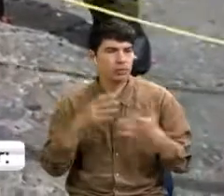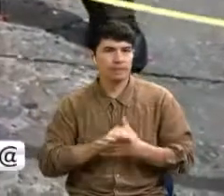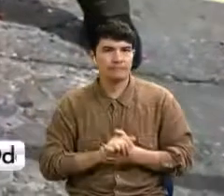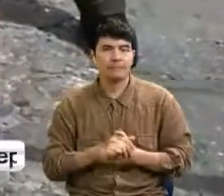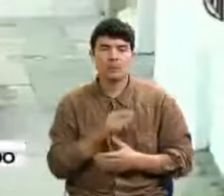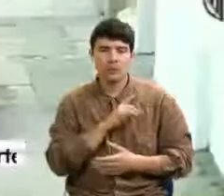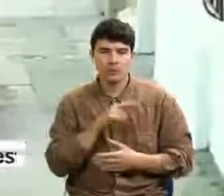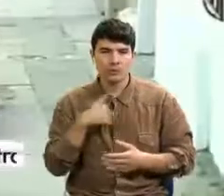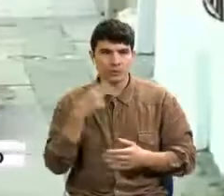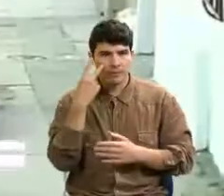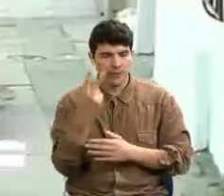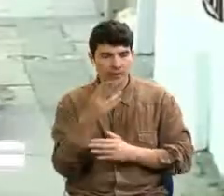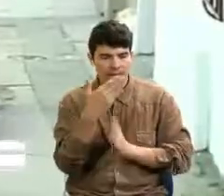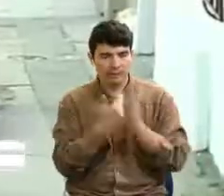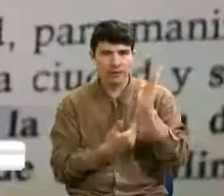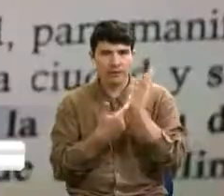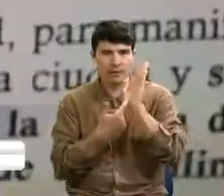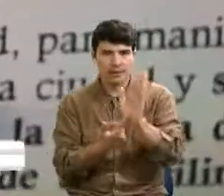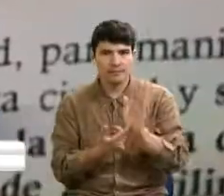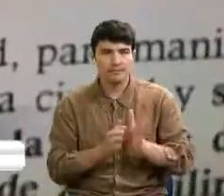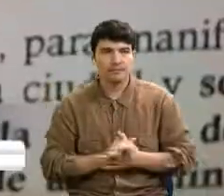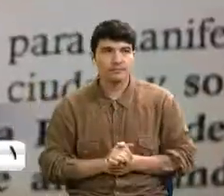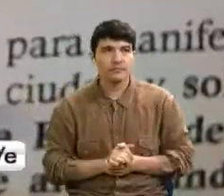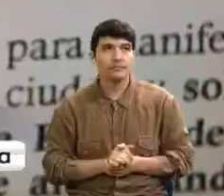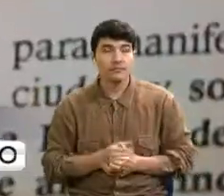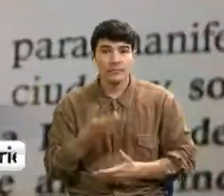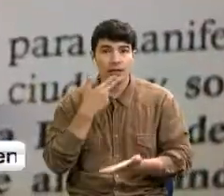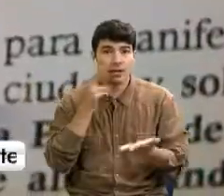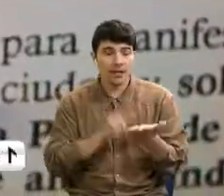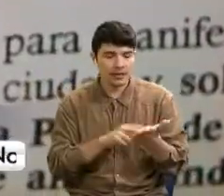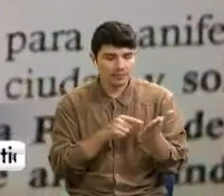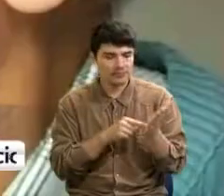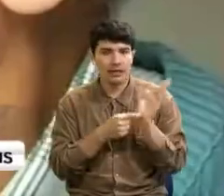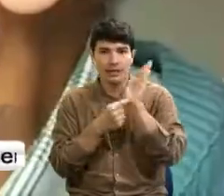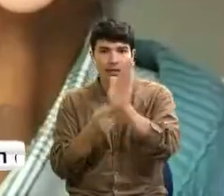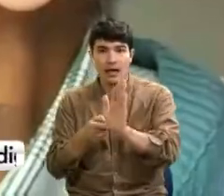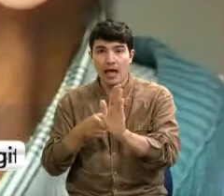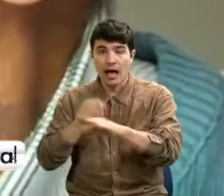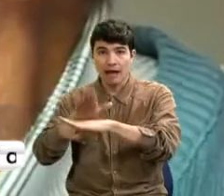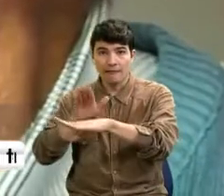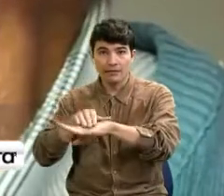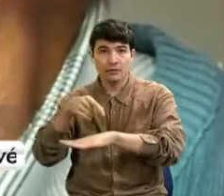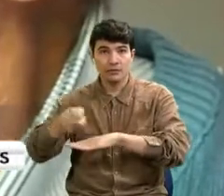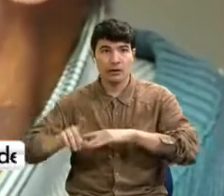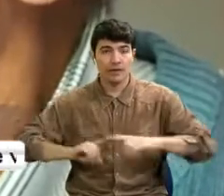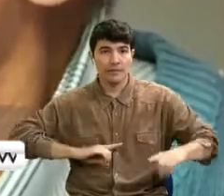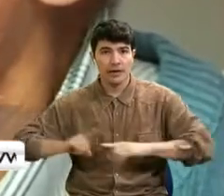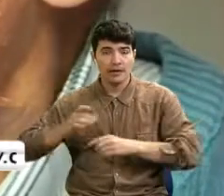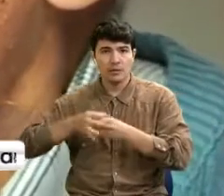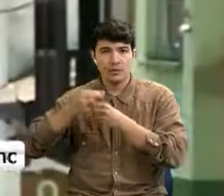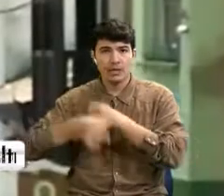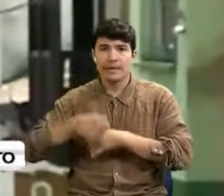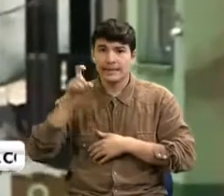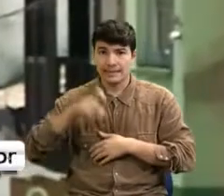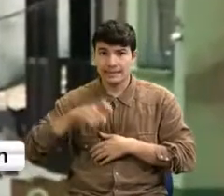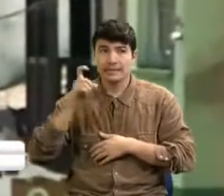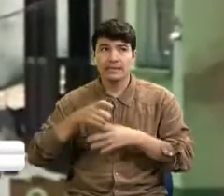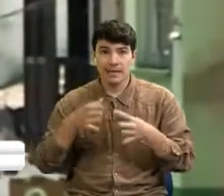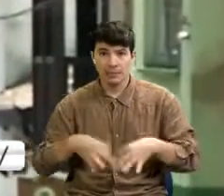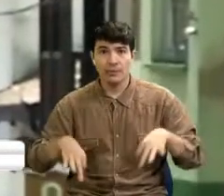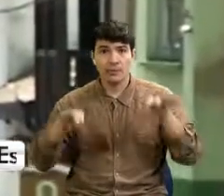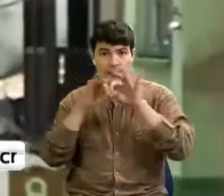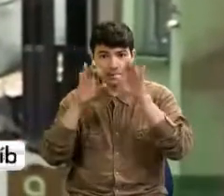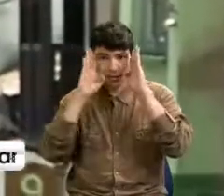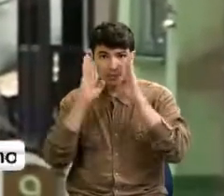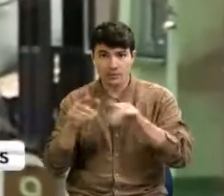Hemos construido el siguiente informe. Con cartas como esta se le ha informado a la administración municipal que se requiere tomar medidas en